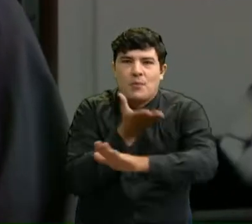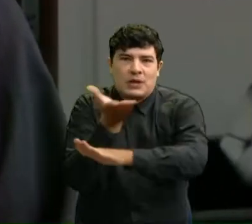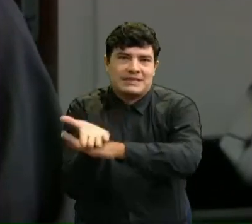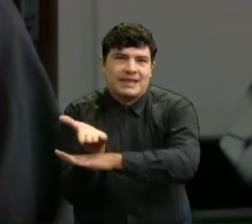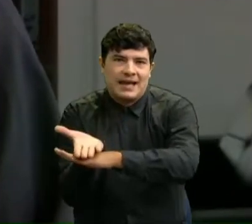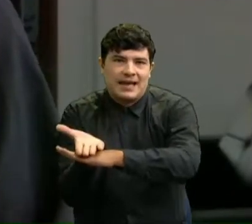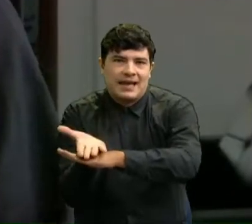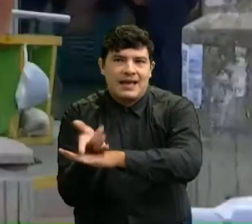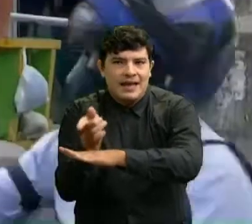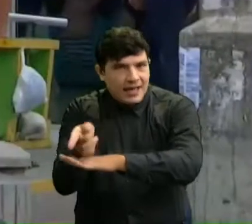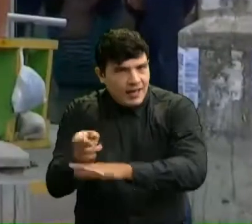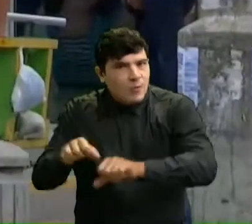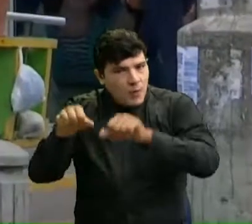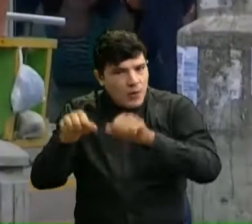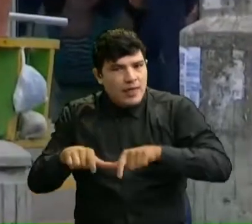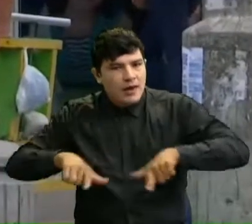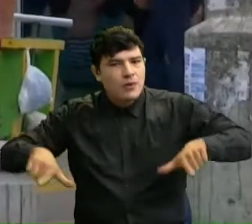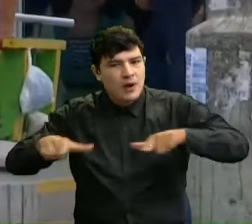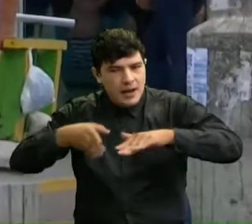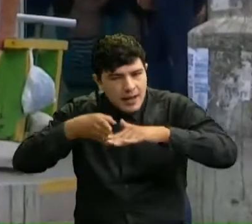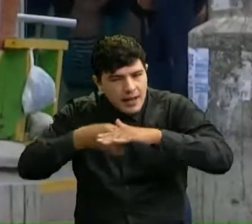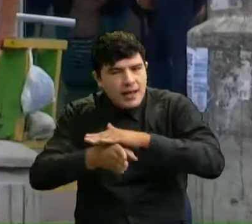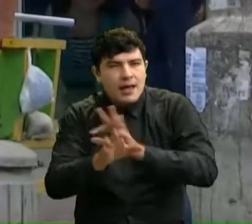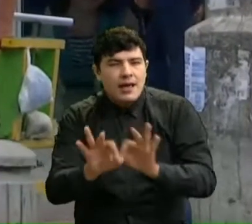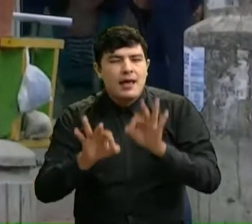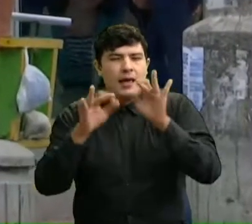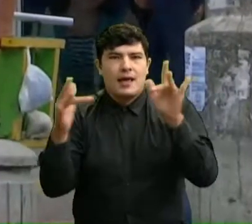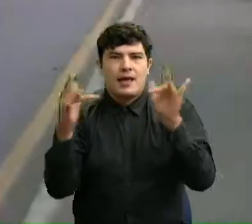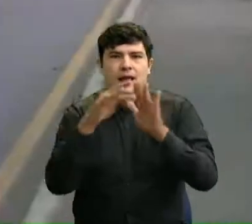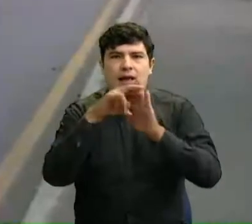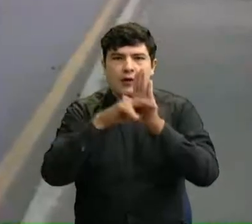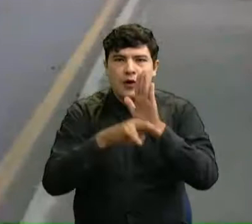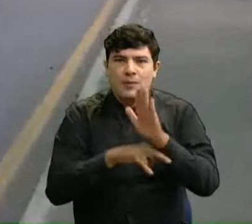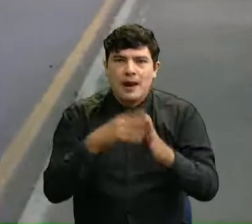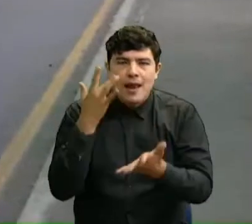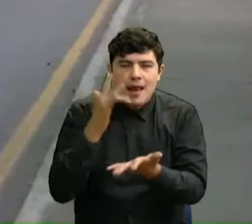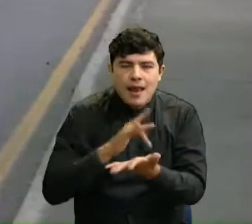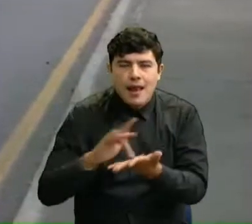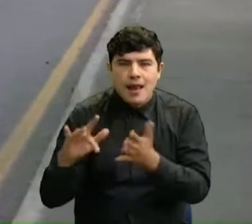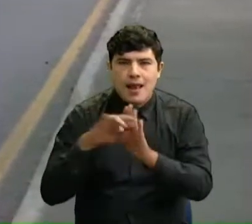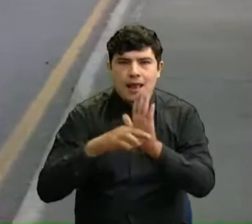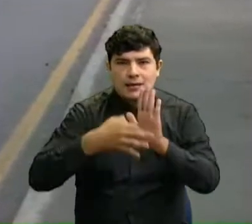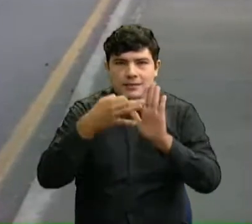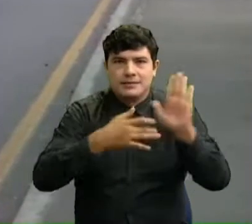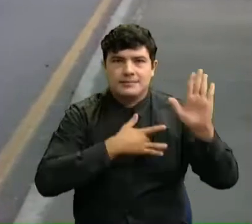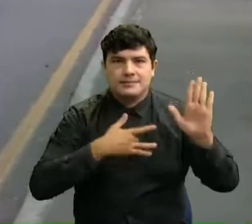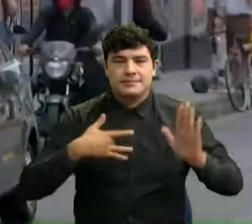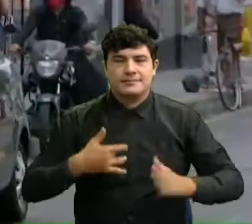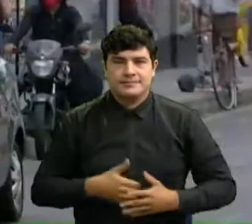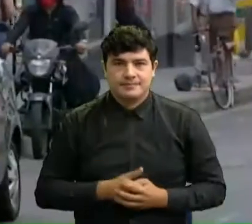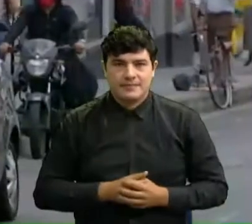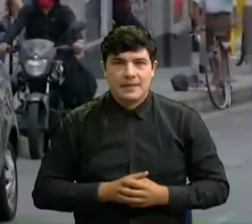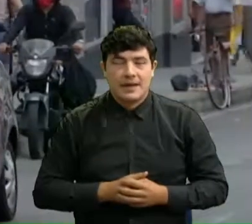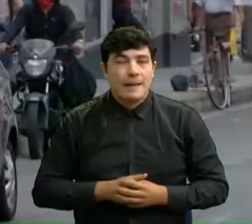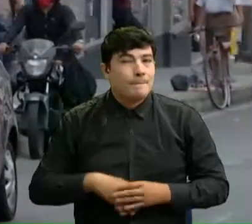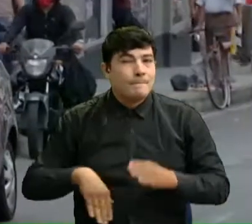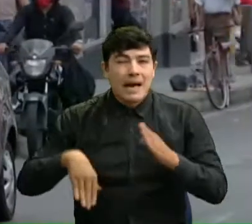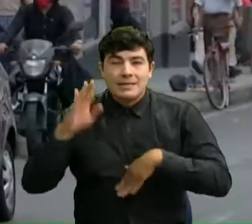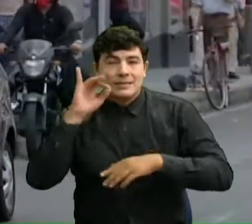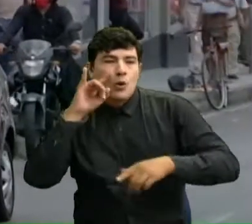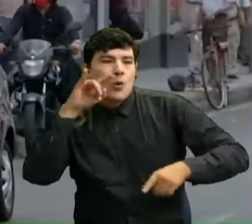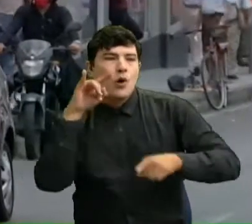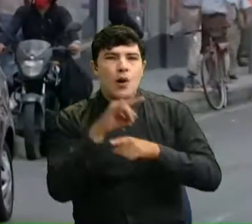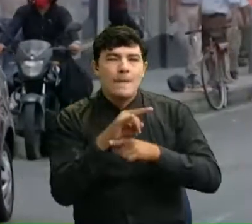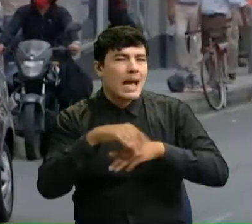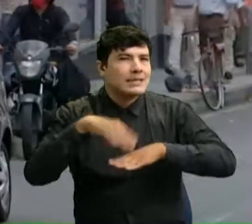de bioseguridad y precisamente en materia de esto. El control se debe realizar sobre el comercio informal. Según voceros de la Cámara